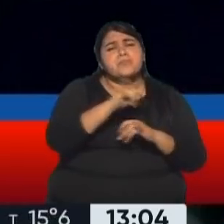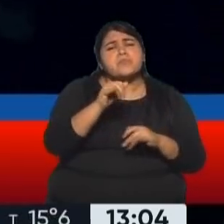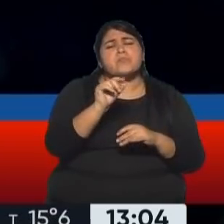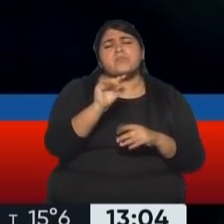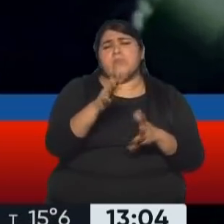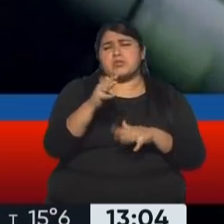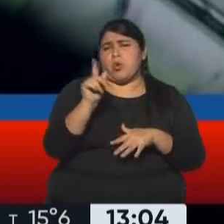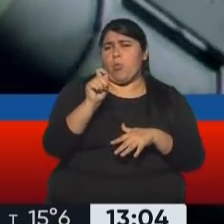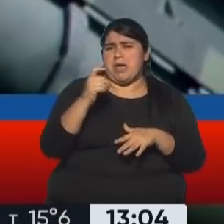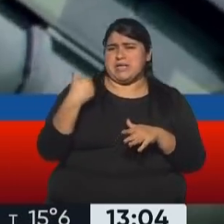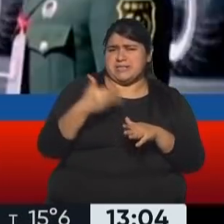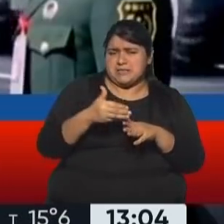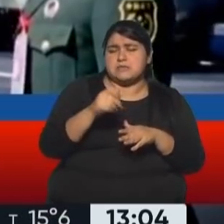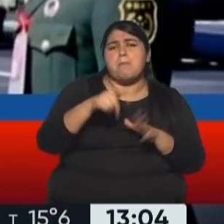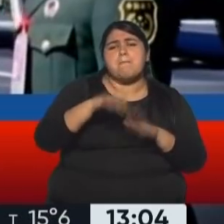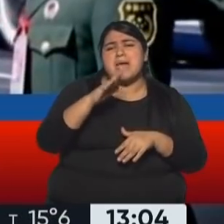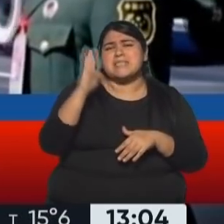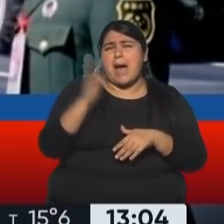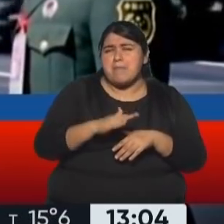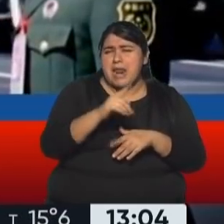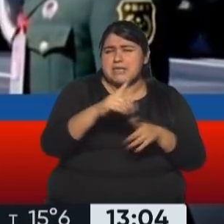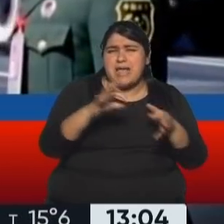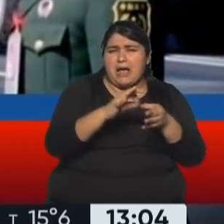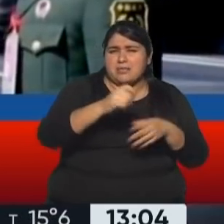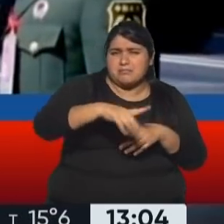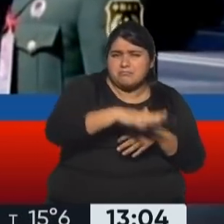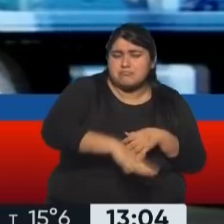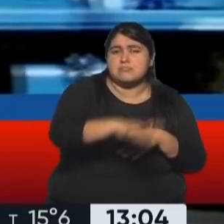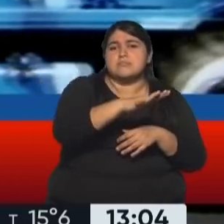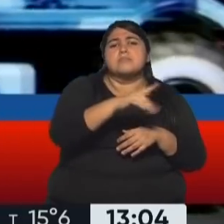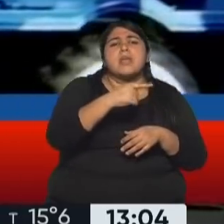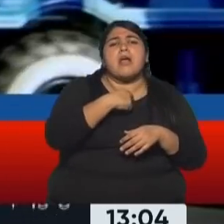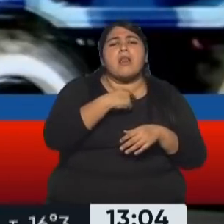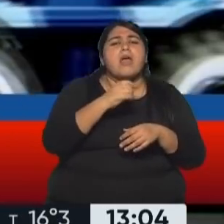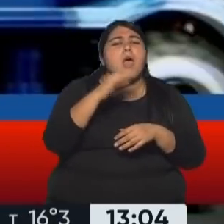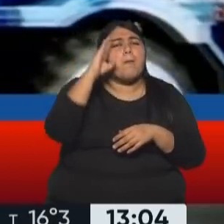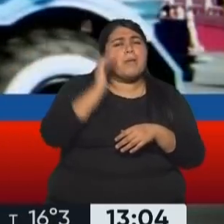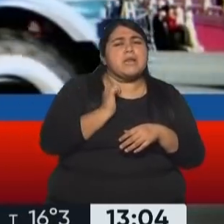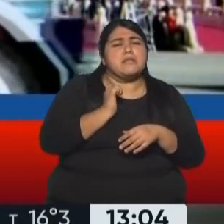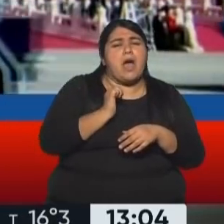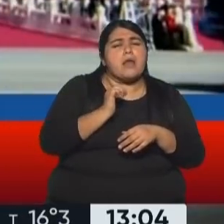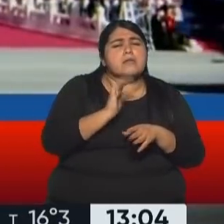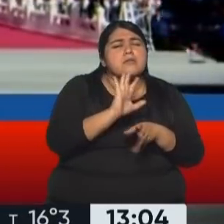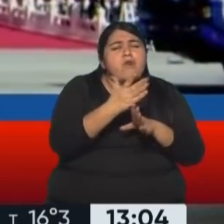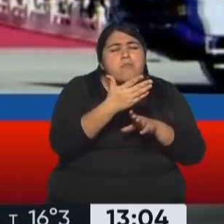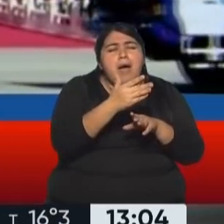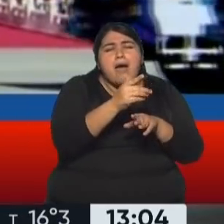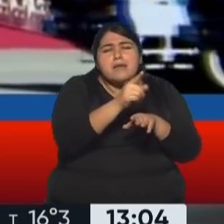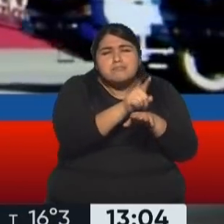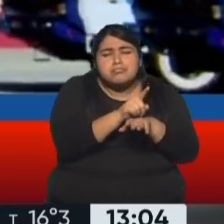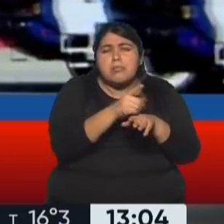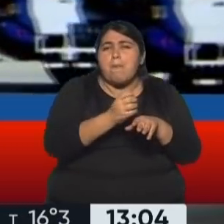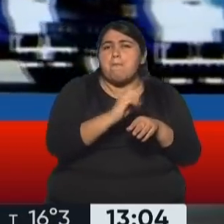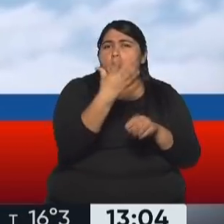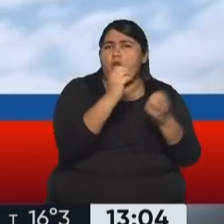menos de un mes que la principal amenaza de la Alianza Atlántica es la modernización militar china y su arsenal nuclear, el escenario